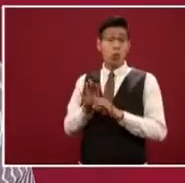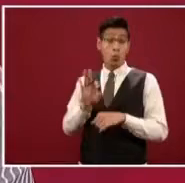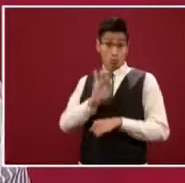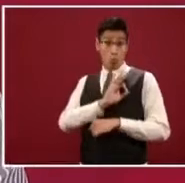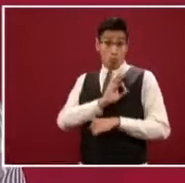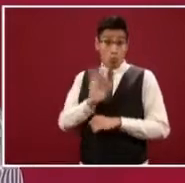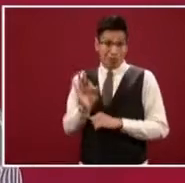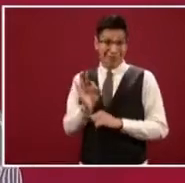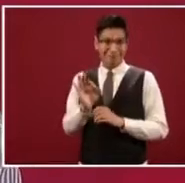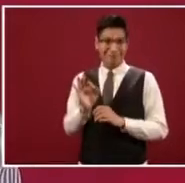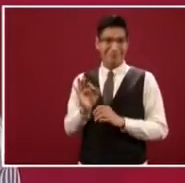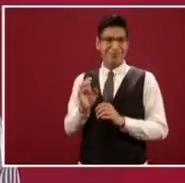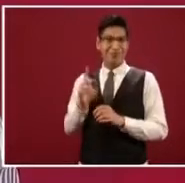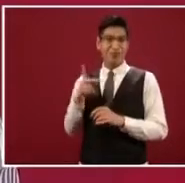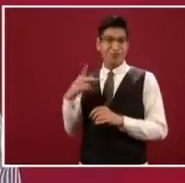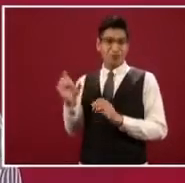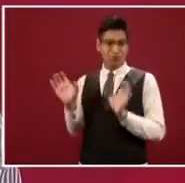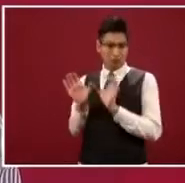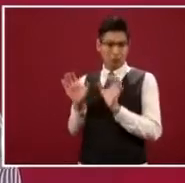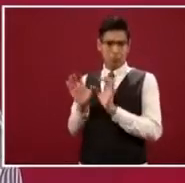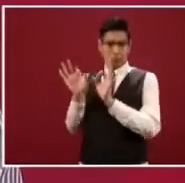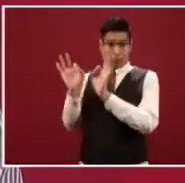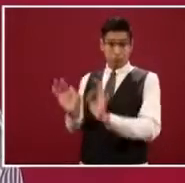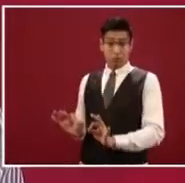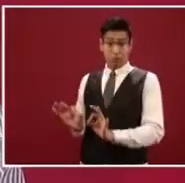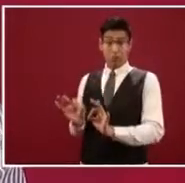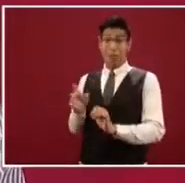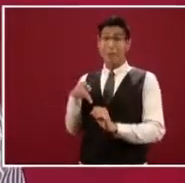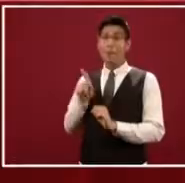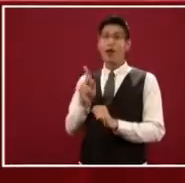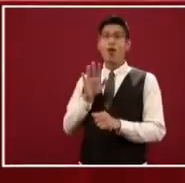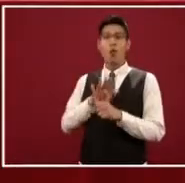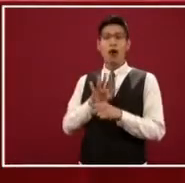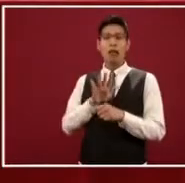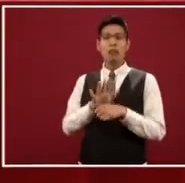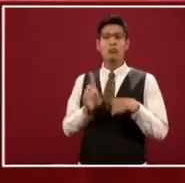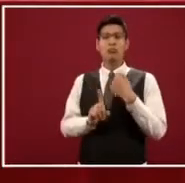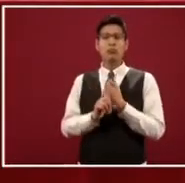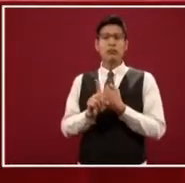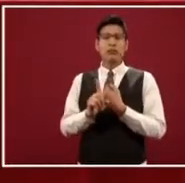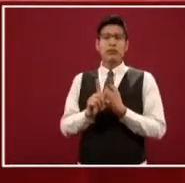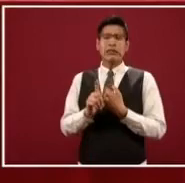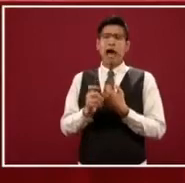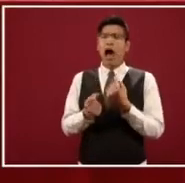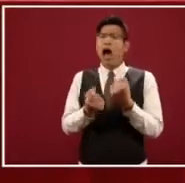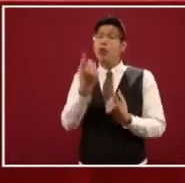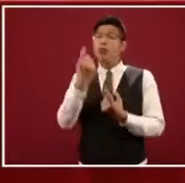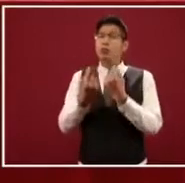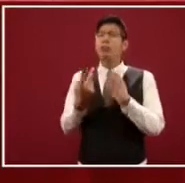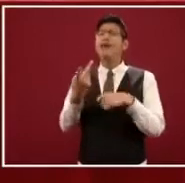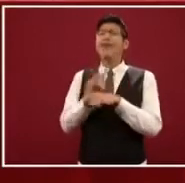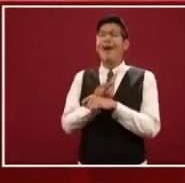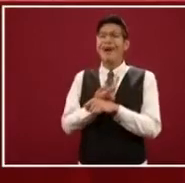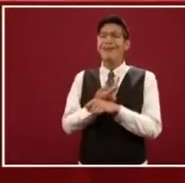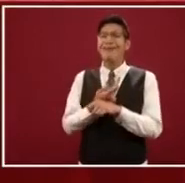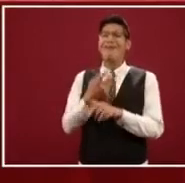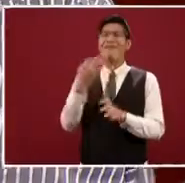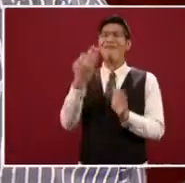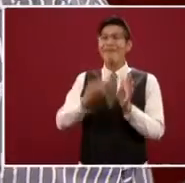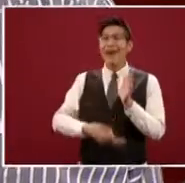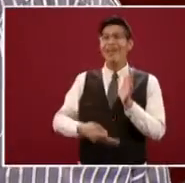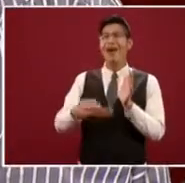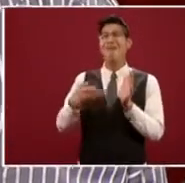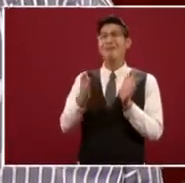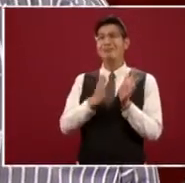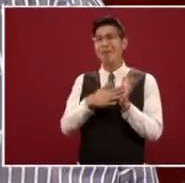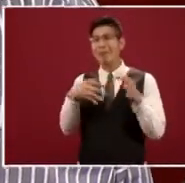acreditados. En algunos casos es porque faltan algunos elementos que demuestren la competencia técnica y